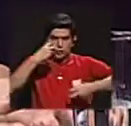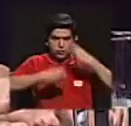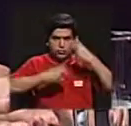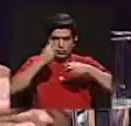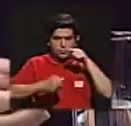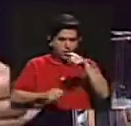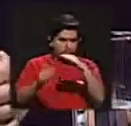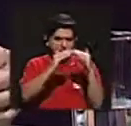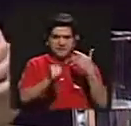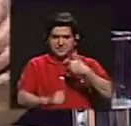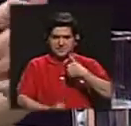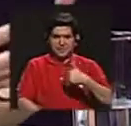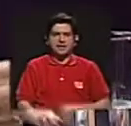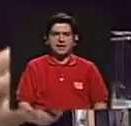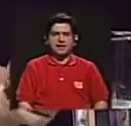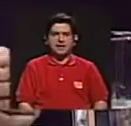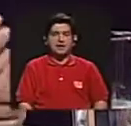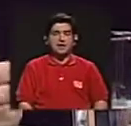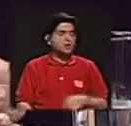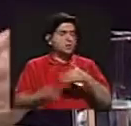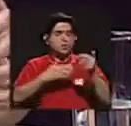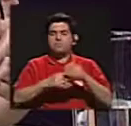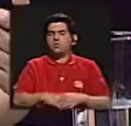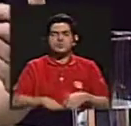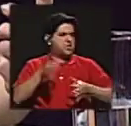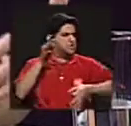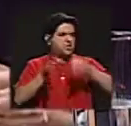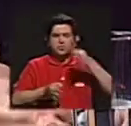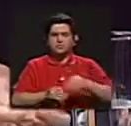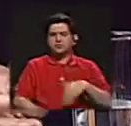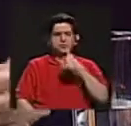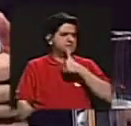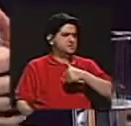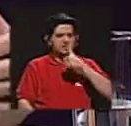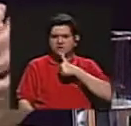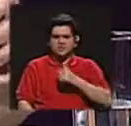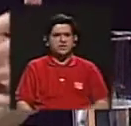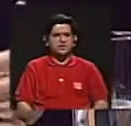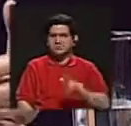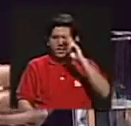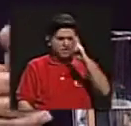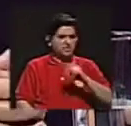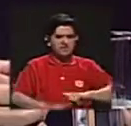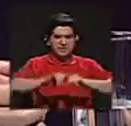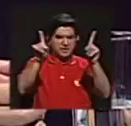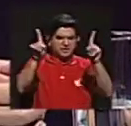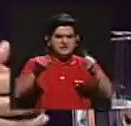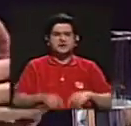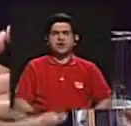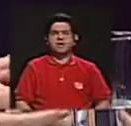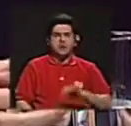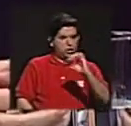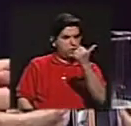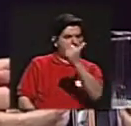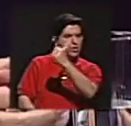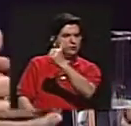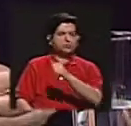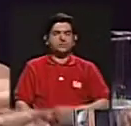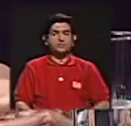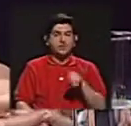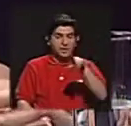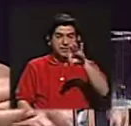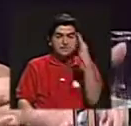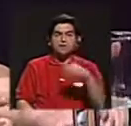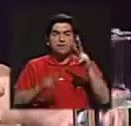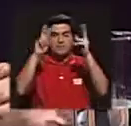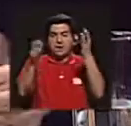esa comunidad. Se llaman injusticia, intolerancia, falta de respeto a la diferencia, etc. En ese sentido, la